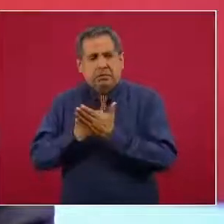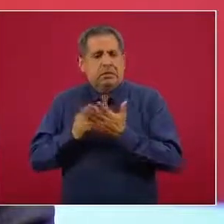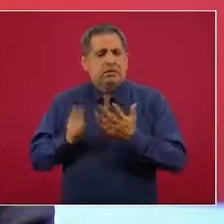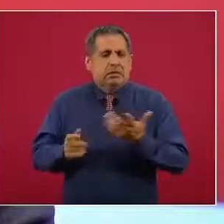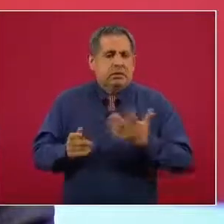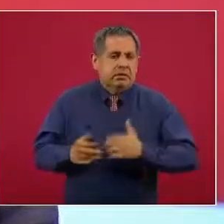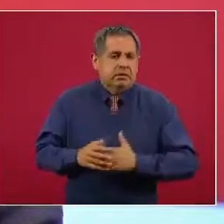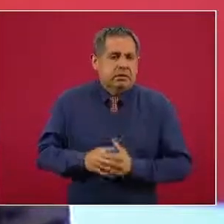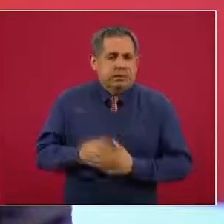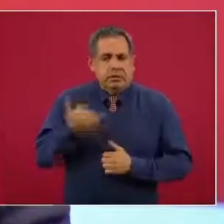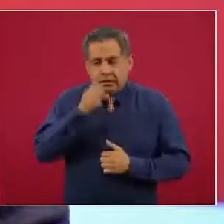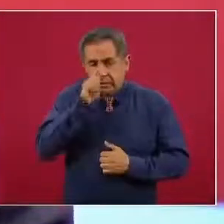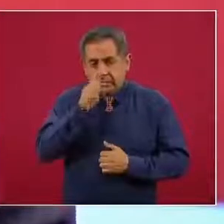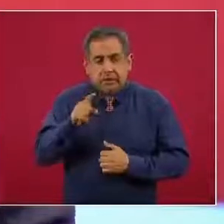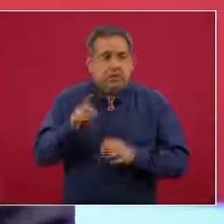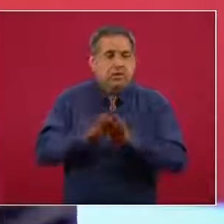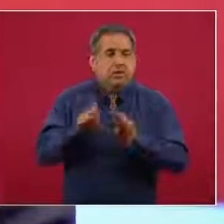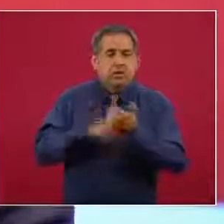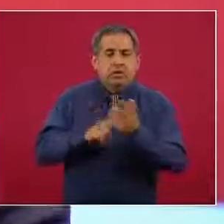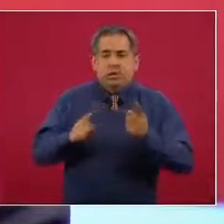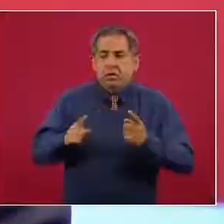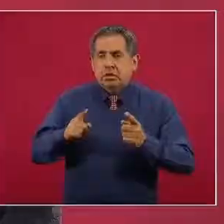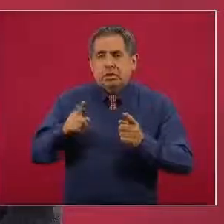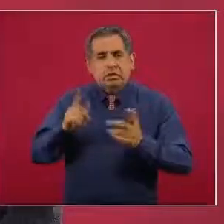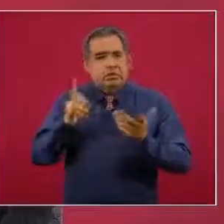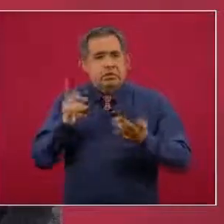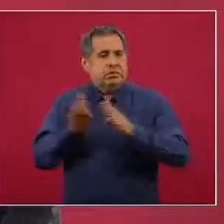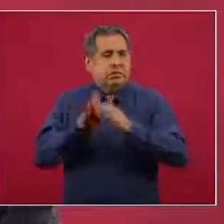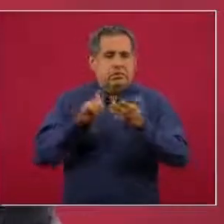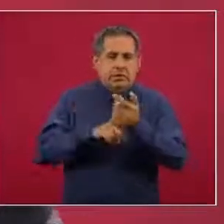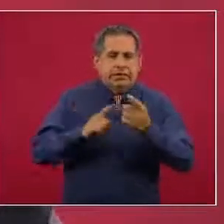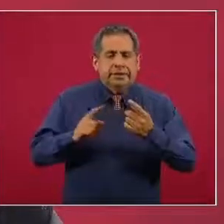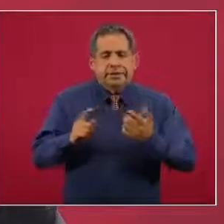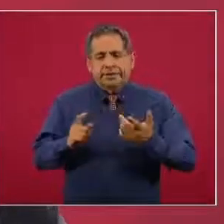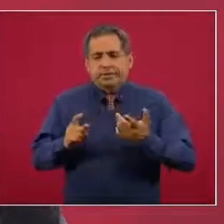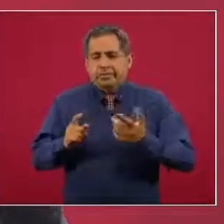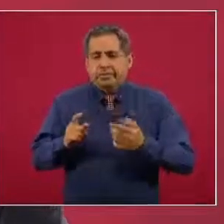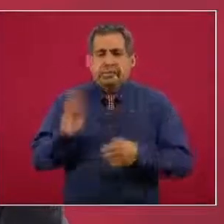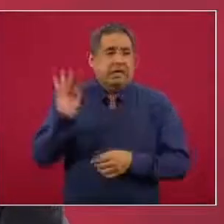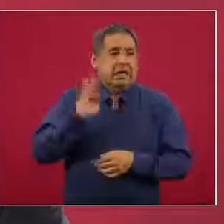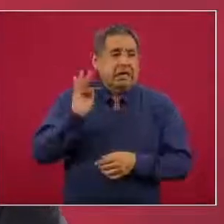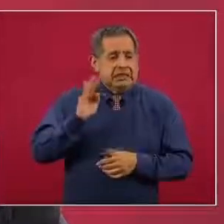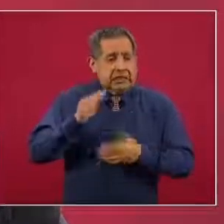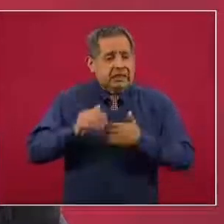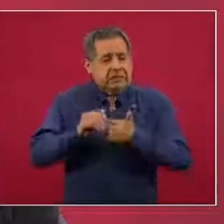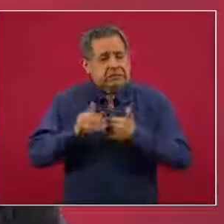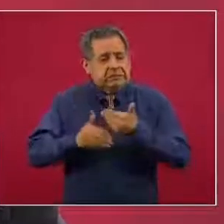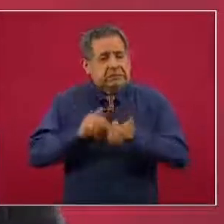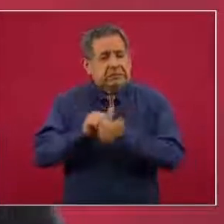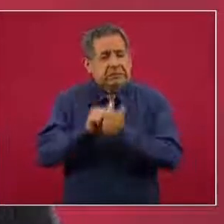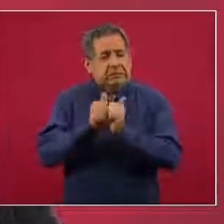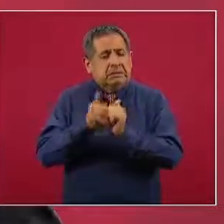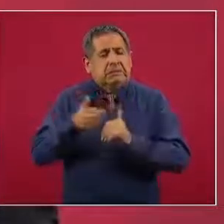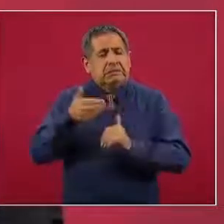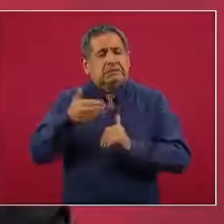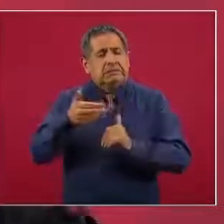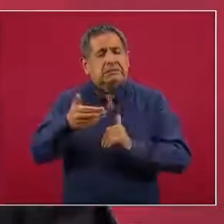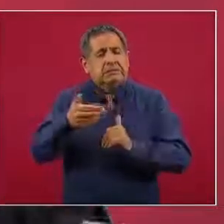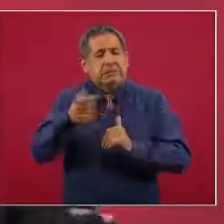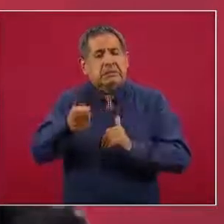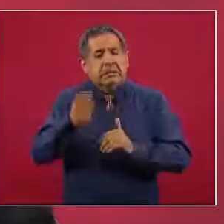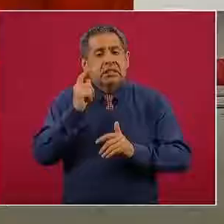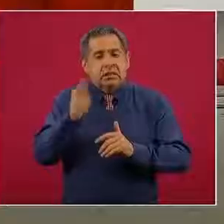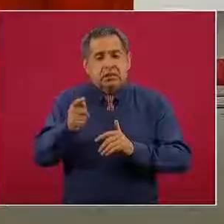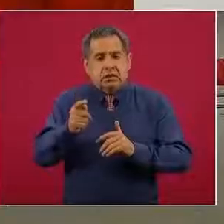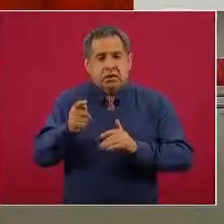riesgos y manteniendo la expectativa de que eventualmente esta epidemia va a llegar a una